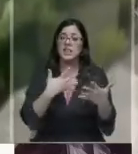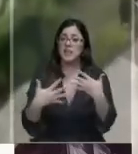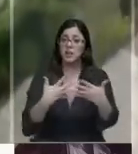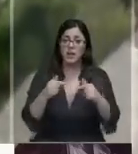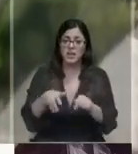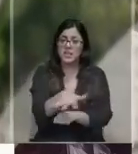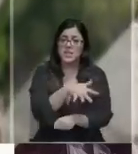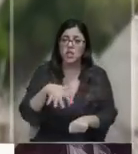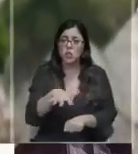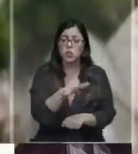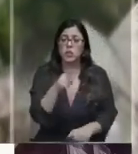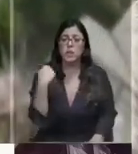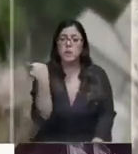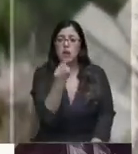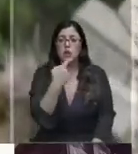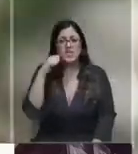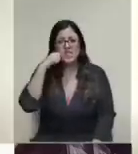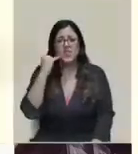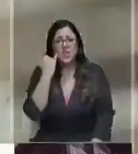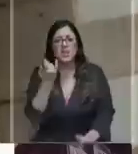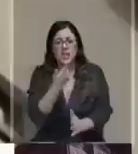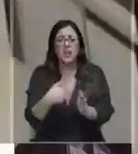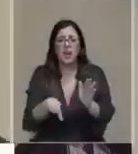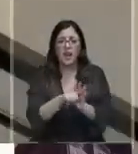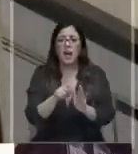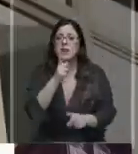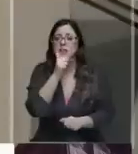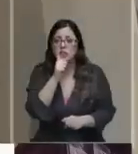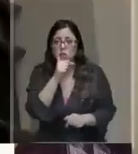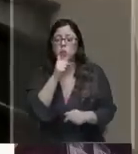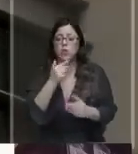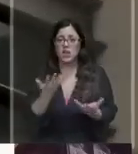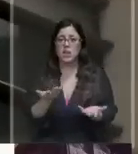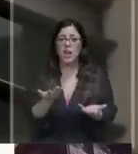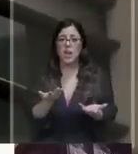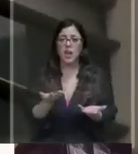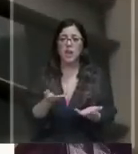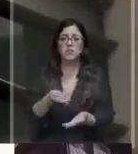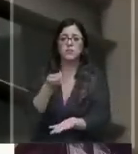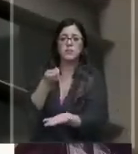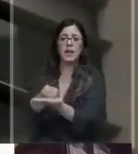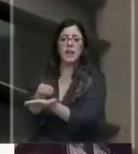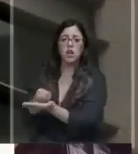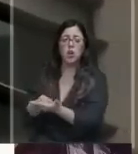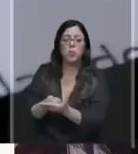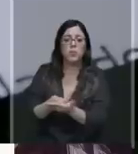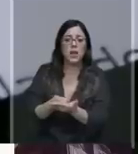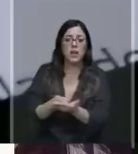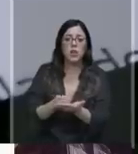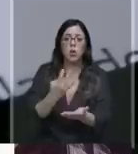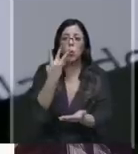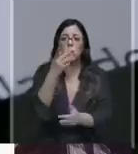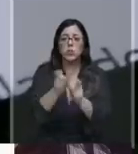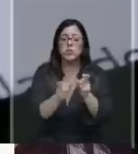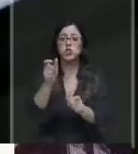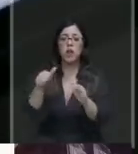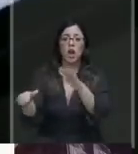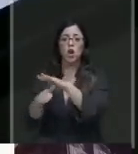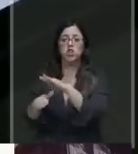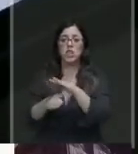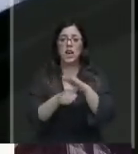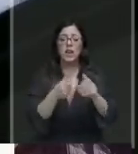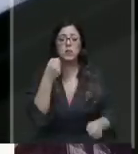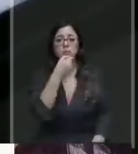situación que a nosotros nos parece irregular. Cuestionamientos a la adquisición de propiedades que terminó con cuatro concejales presentando